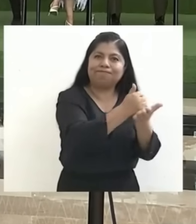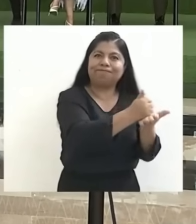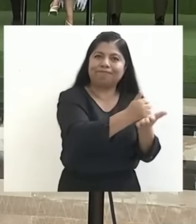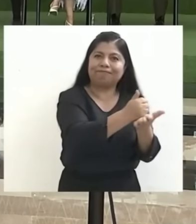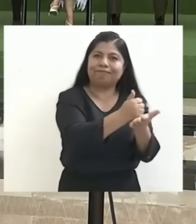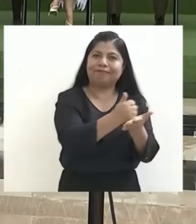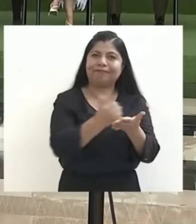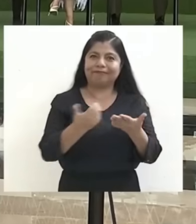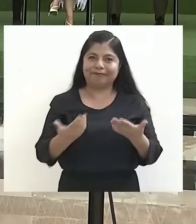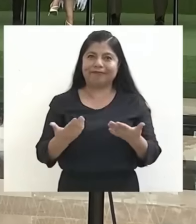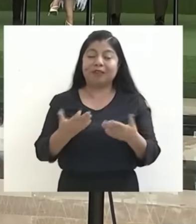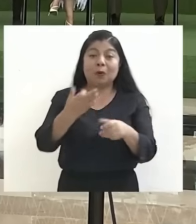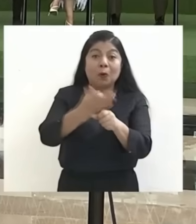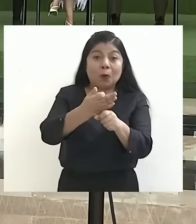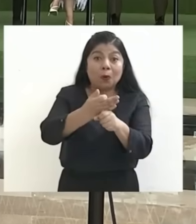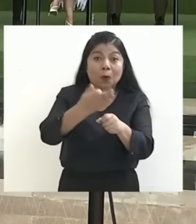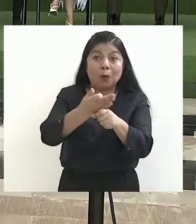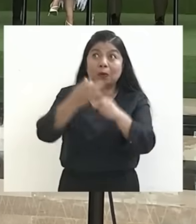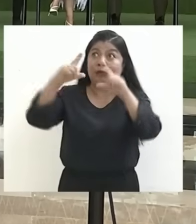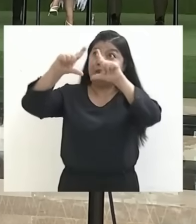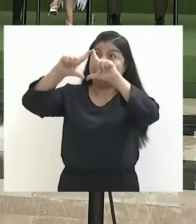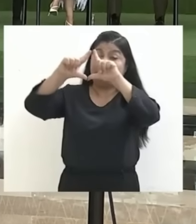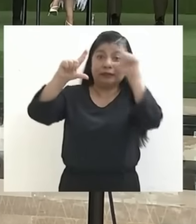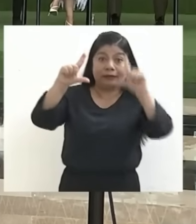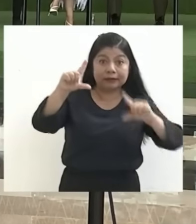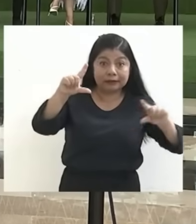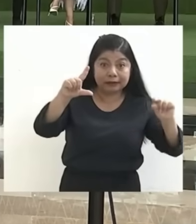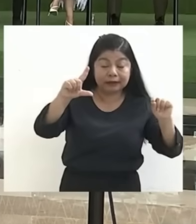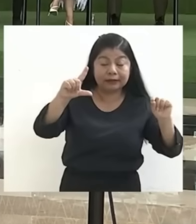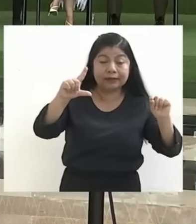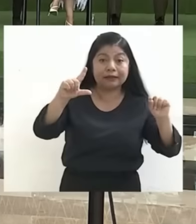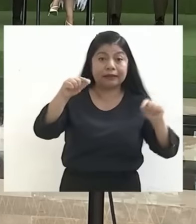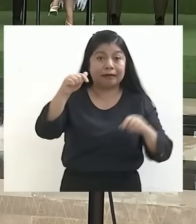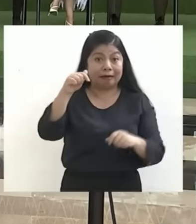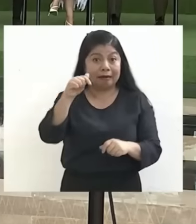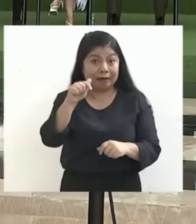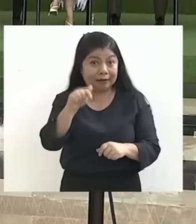en el territorio nacional una localidad